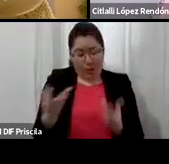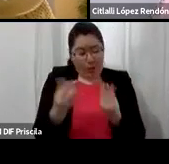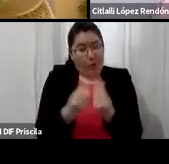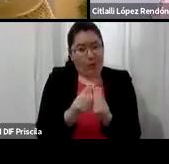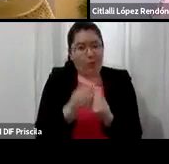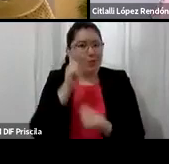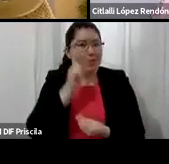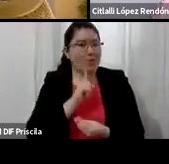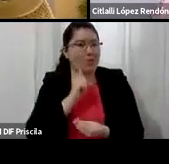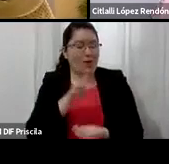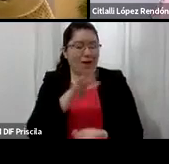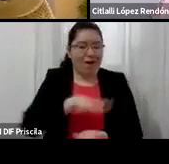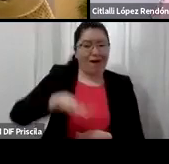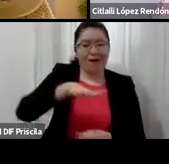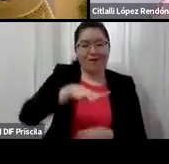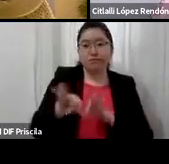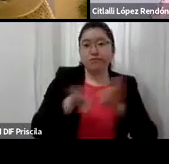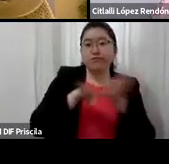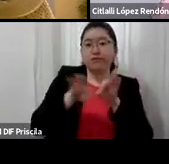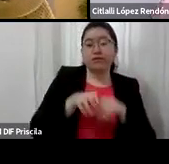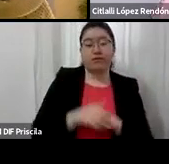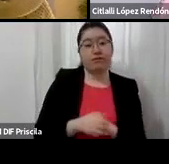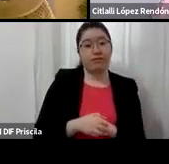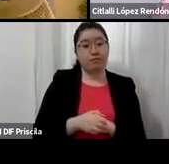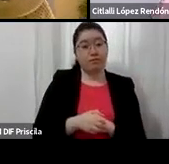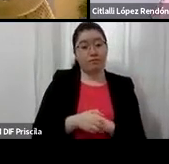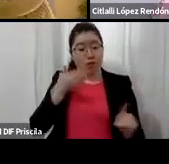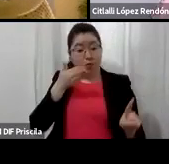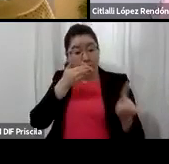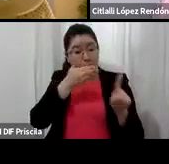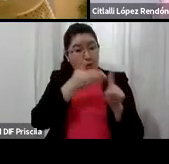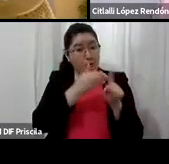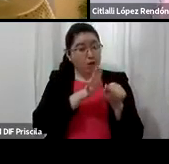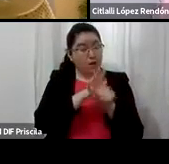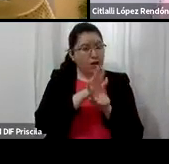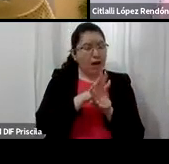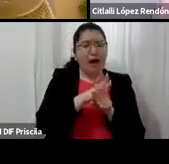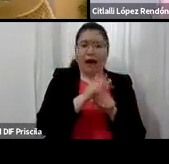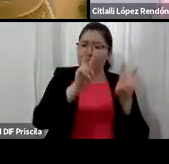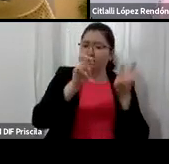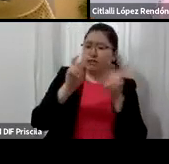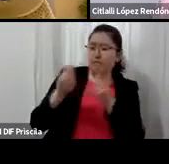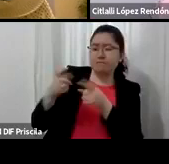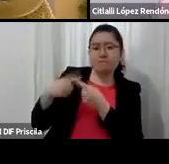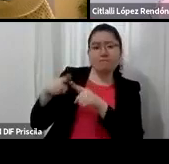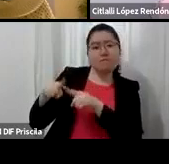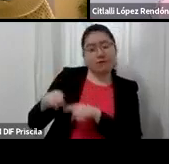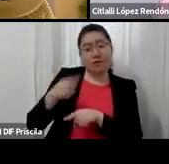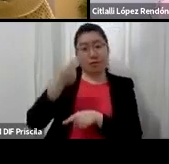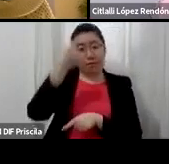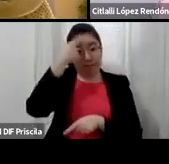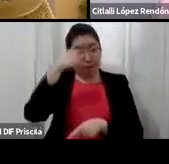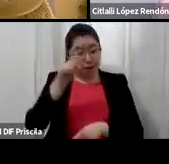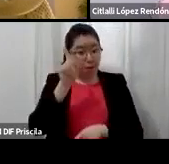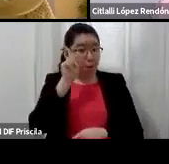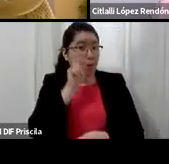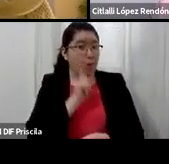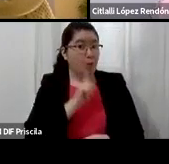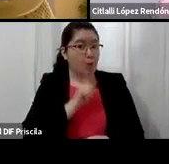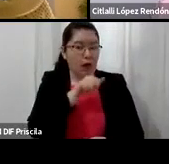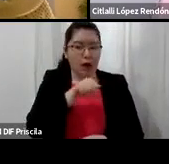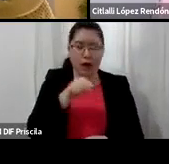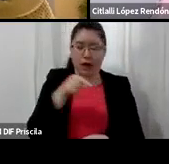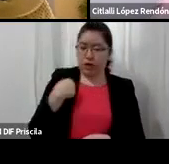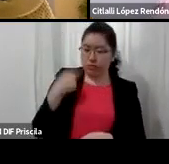populares. Su misión es contribuir a la formulación de propuestas en diversos ámbitos de acción de las mujeres para que a partir del